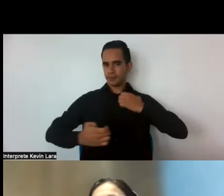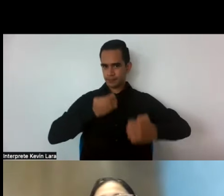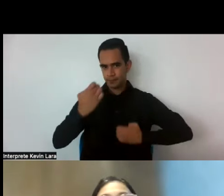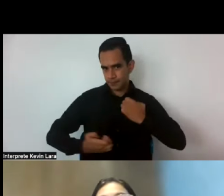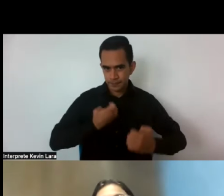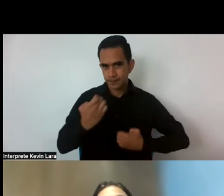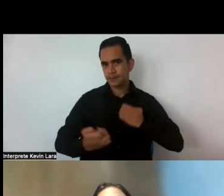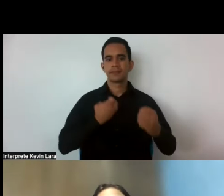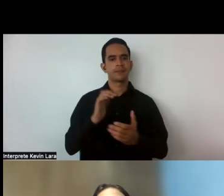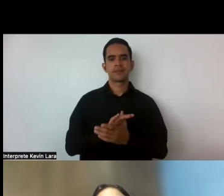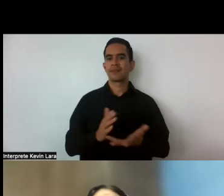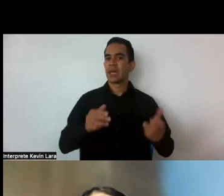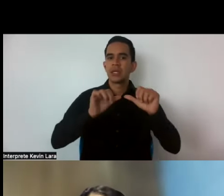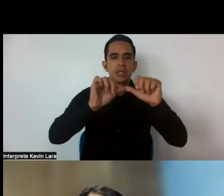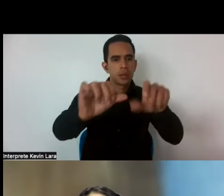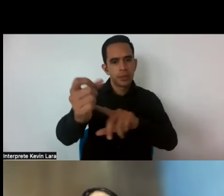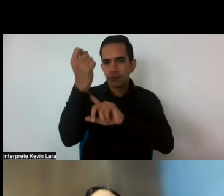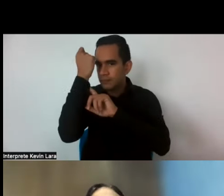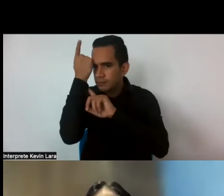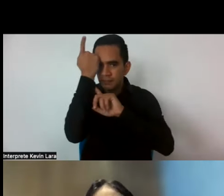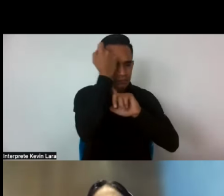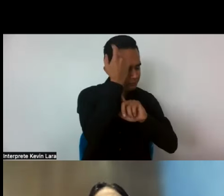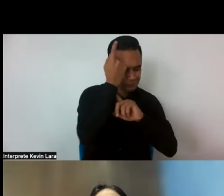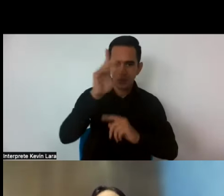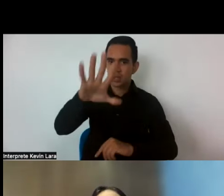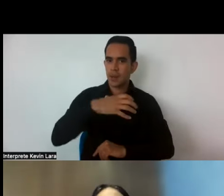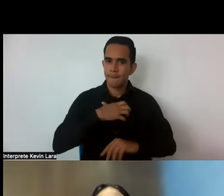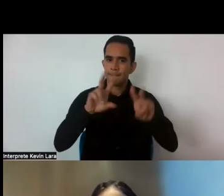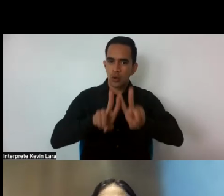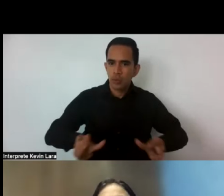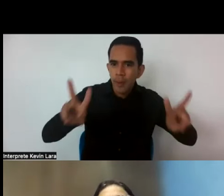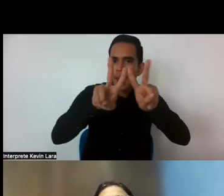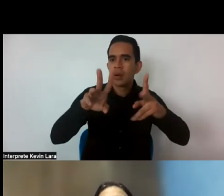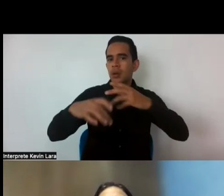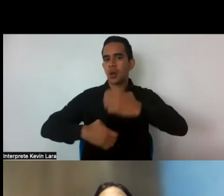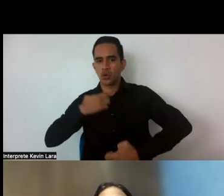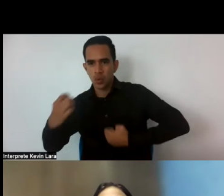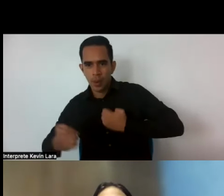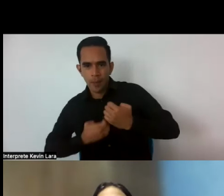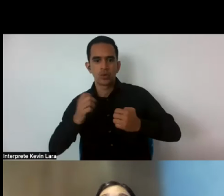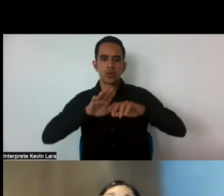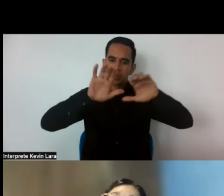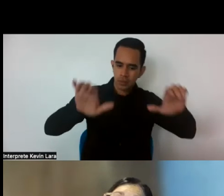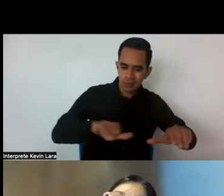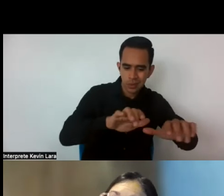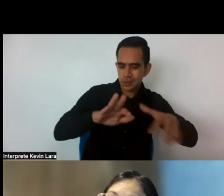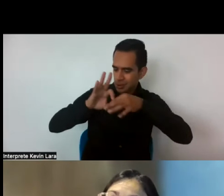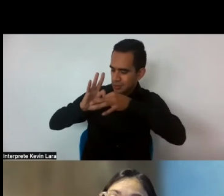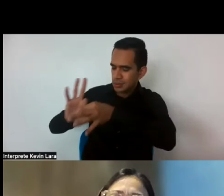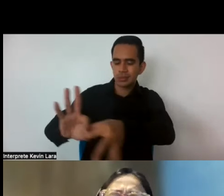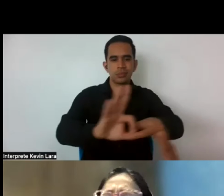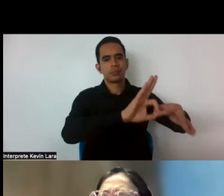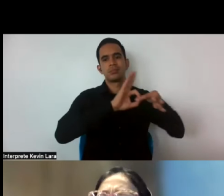siendo siempre congruentes con sus valores, con sus emociones, con sus comportamientos. Y de mi